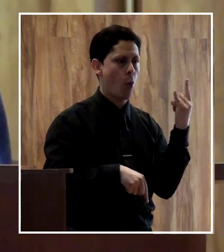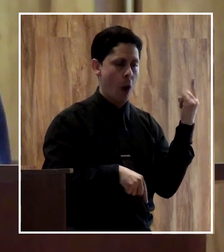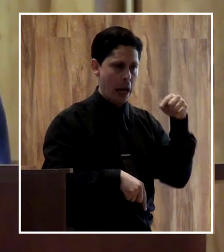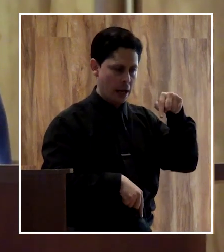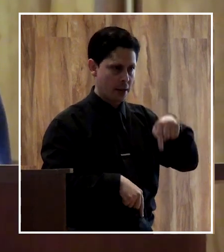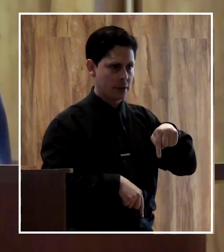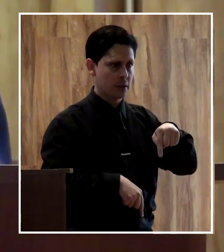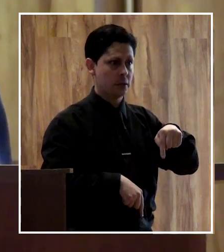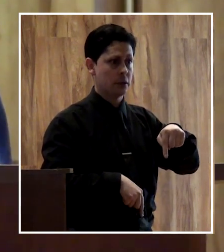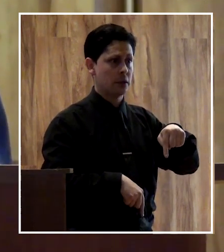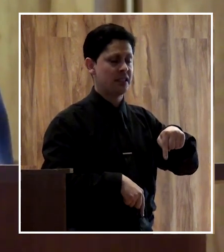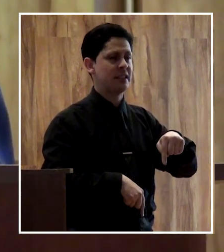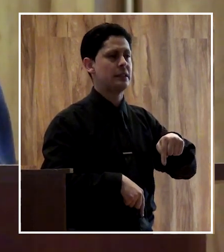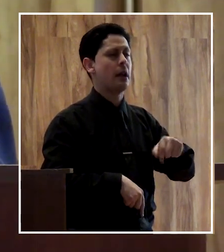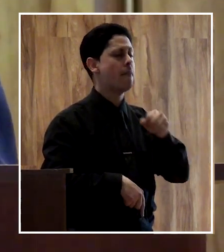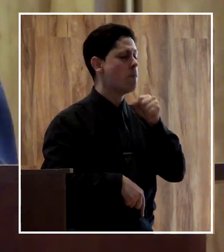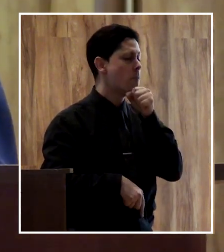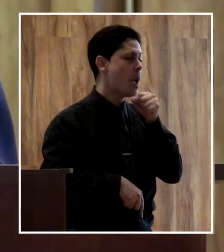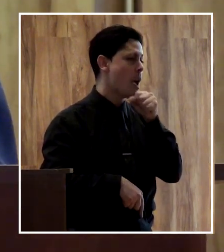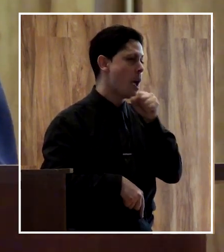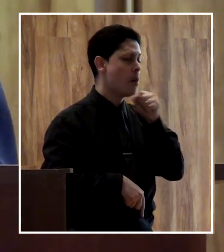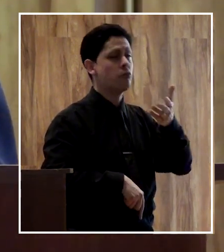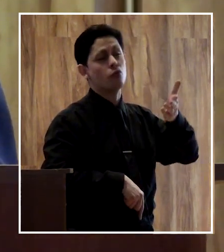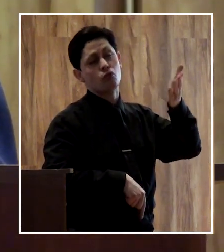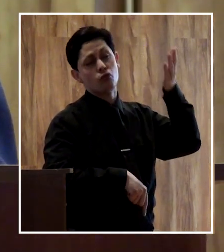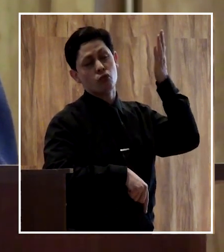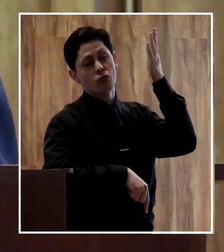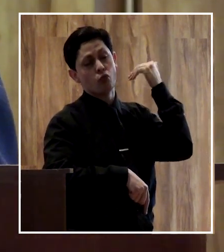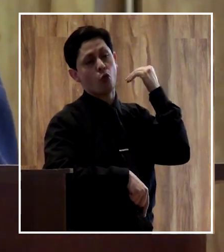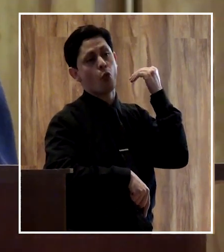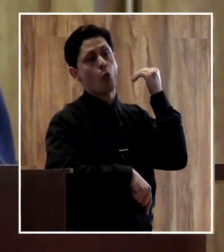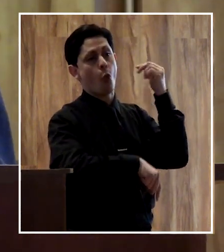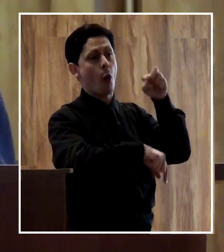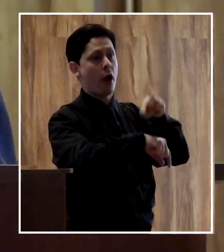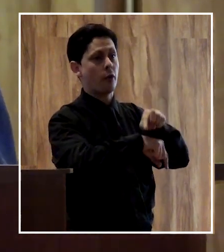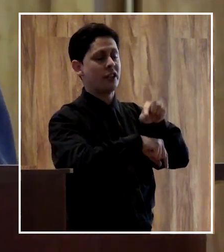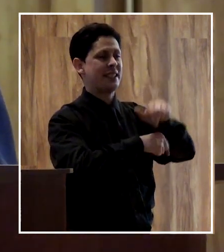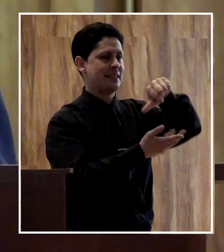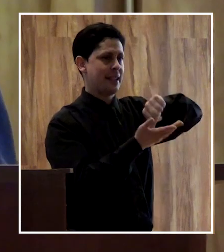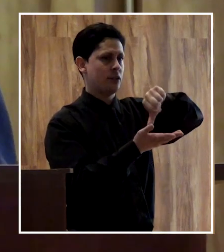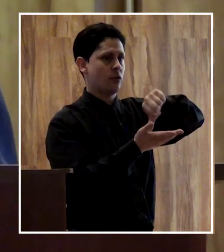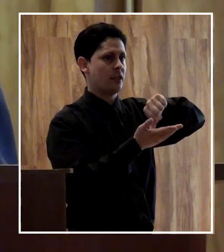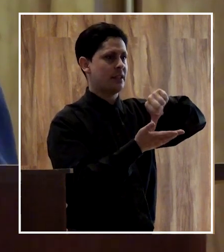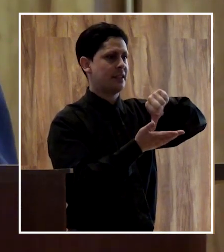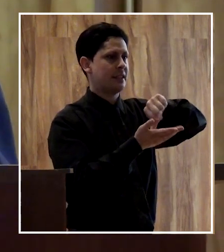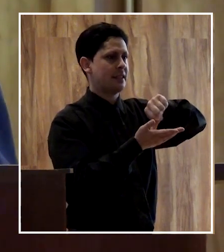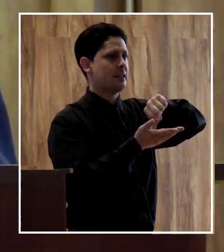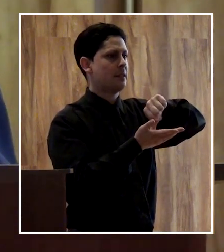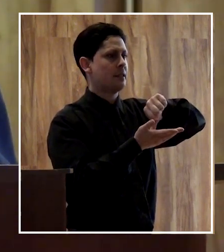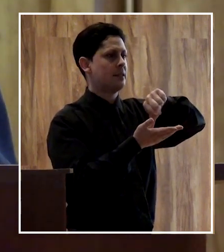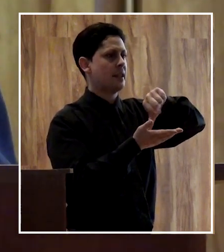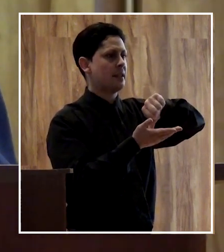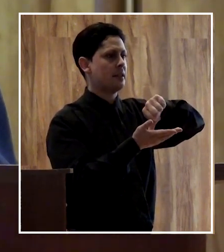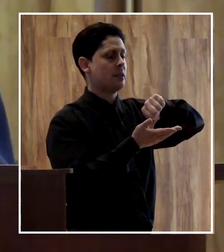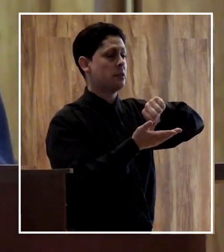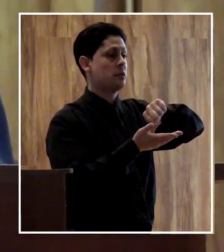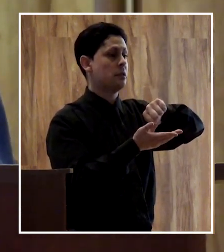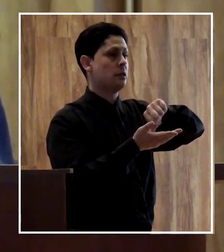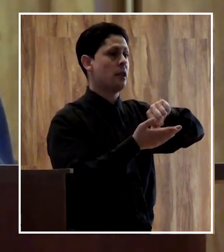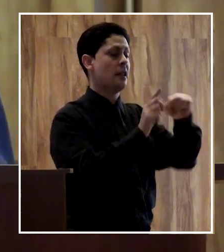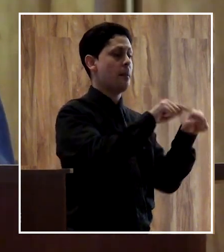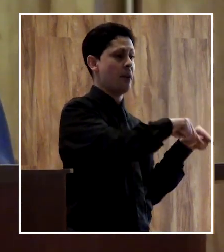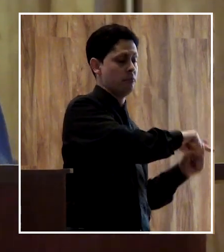educativo del viejo pedagógico desde el centro de Santiago. Se